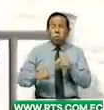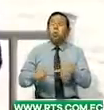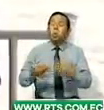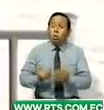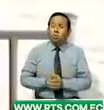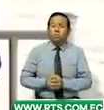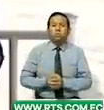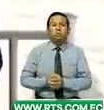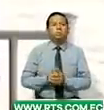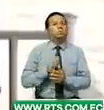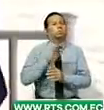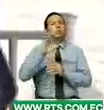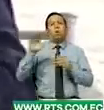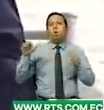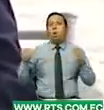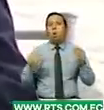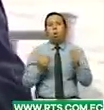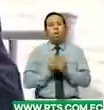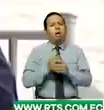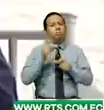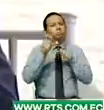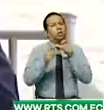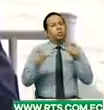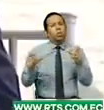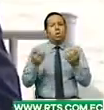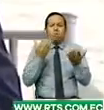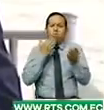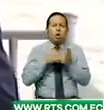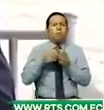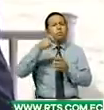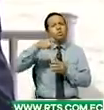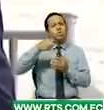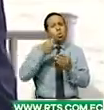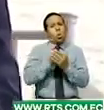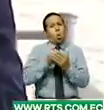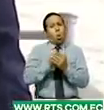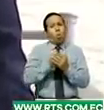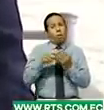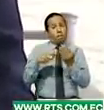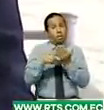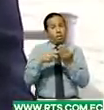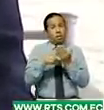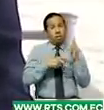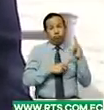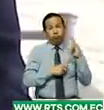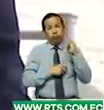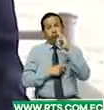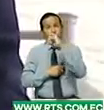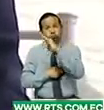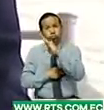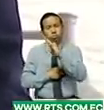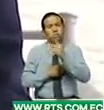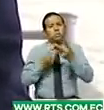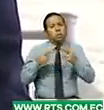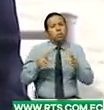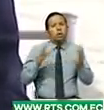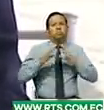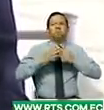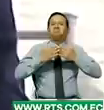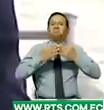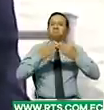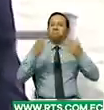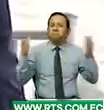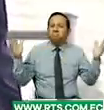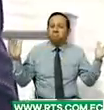la transaccionalidad de boletos aéreos, para facilitar los cielos